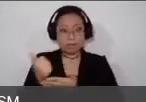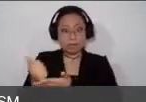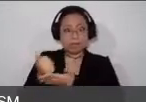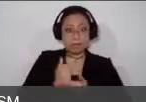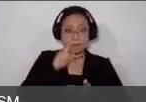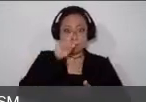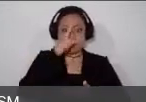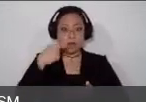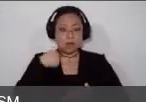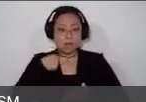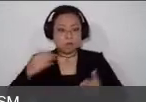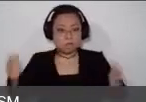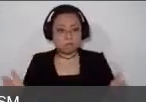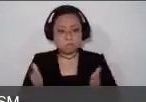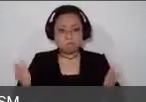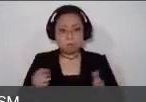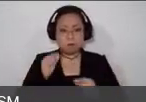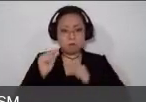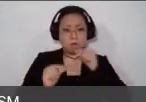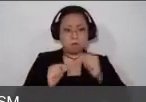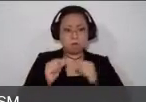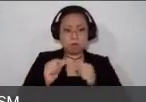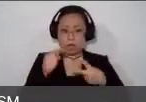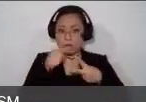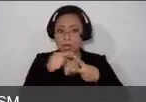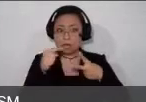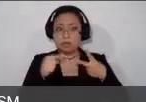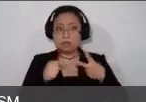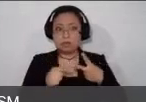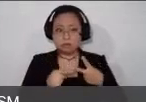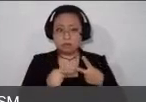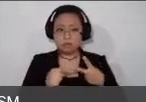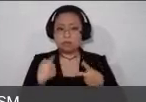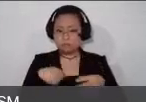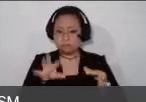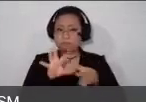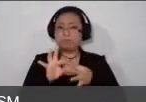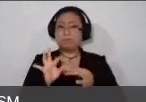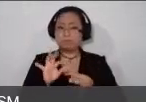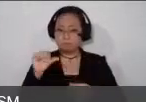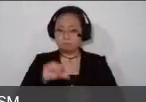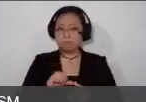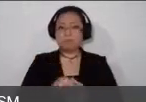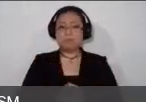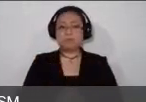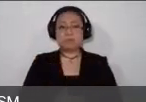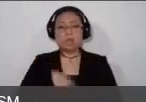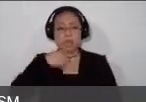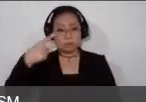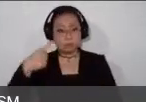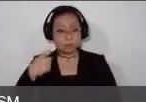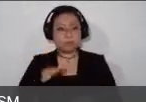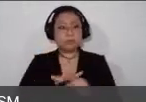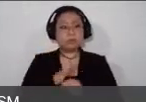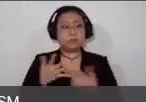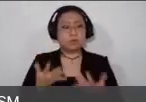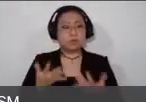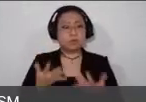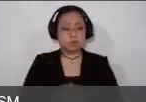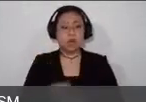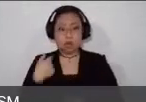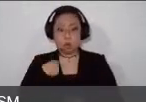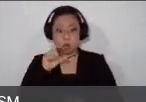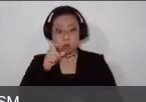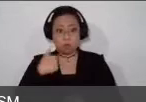de camino hay hay dos momentos muy importantes en mi vida uno es que cuando acabe la